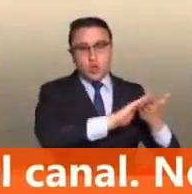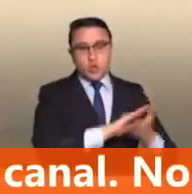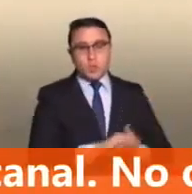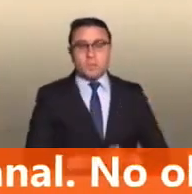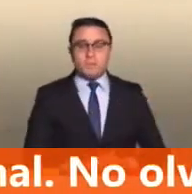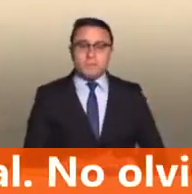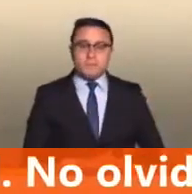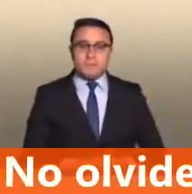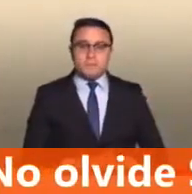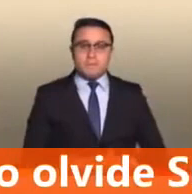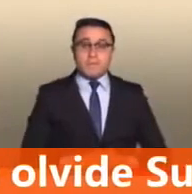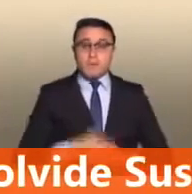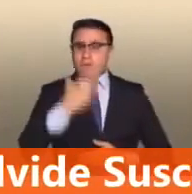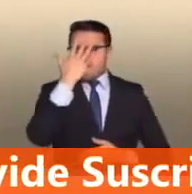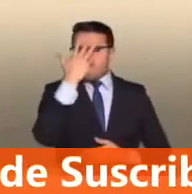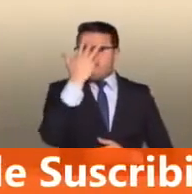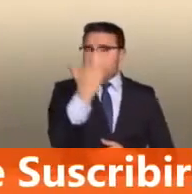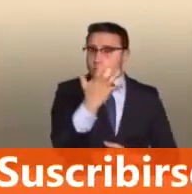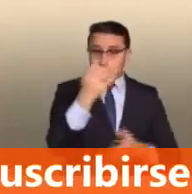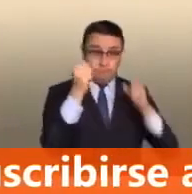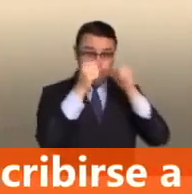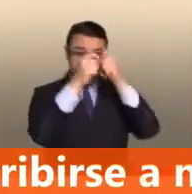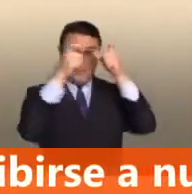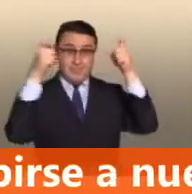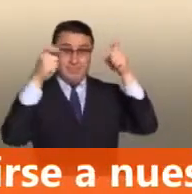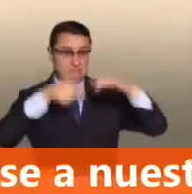por el mismo Estado.